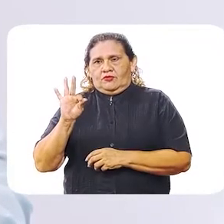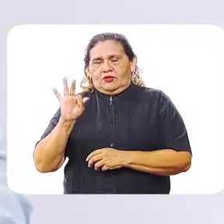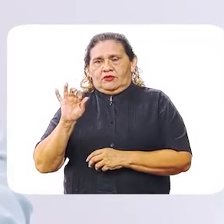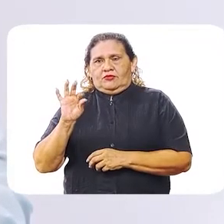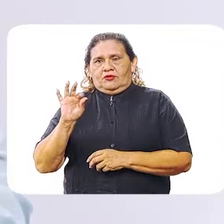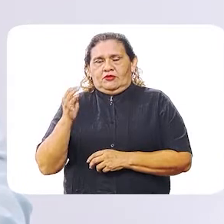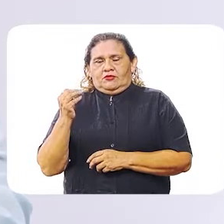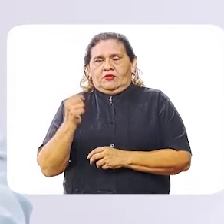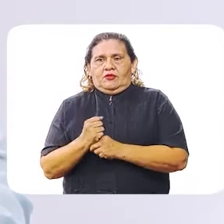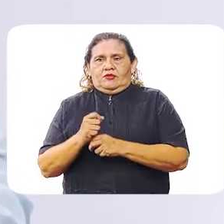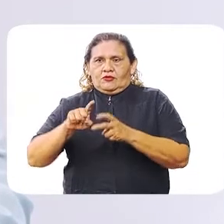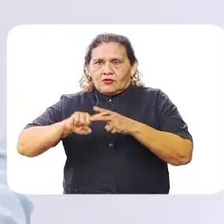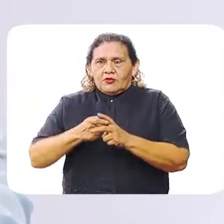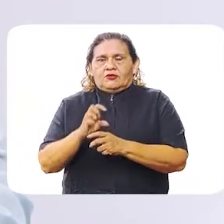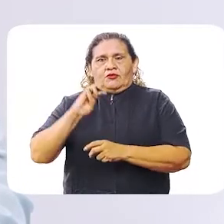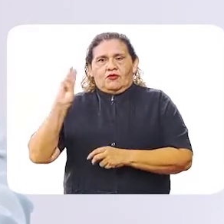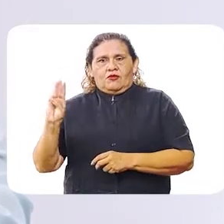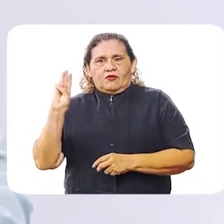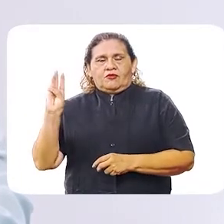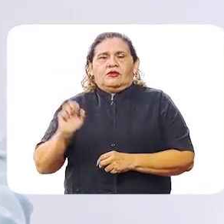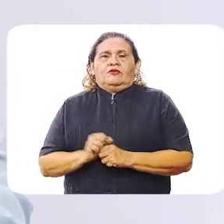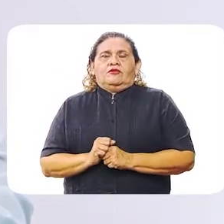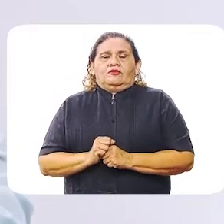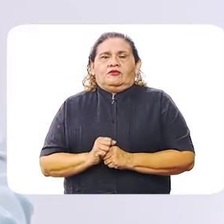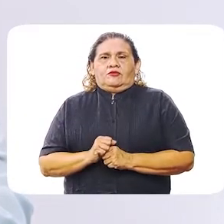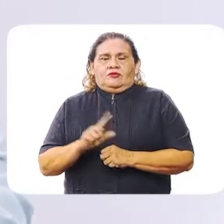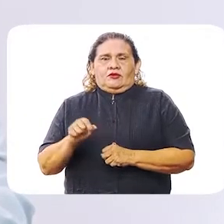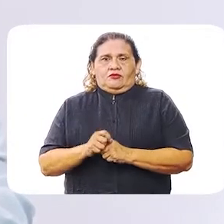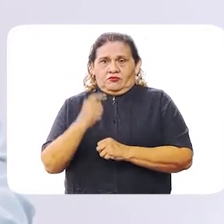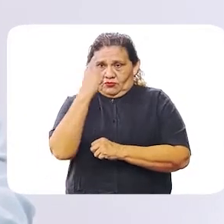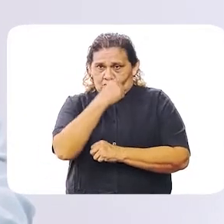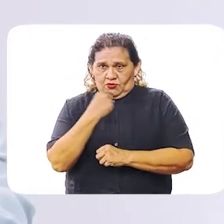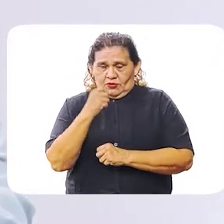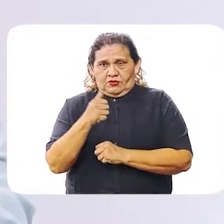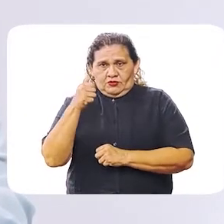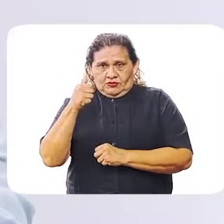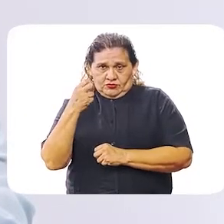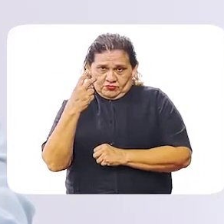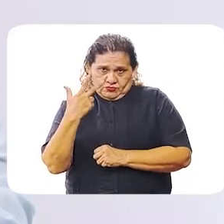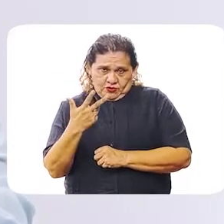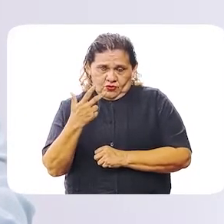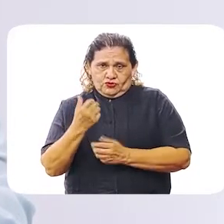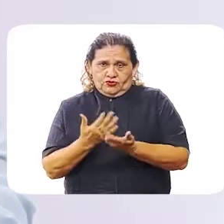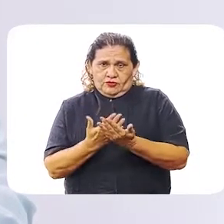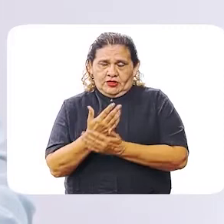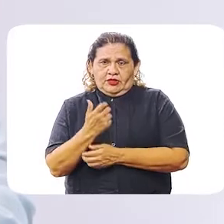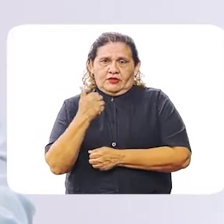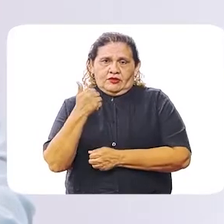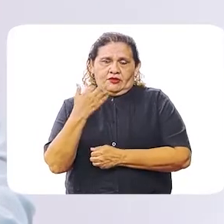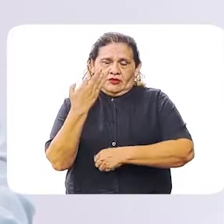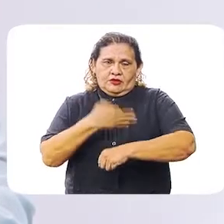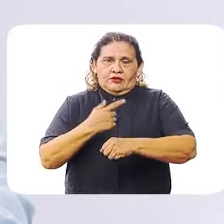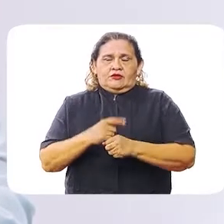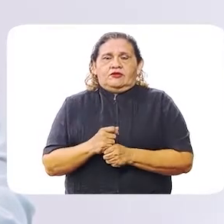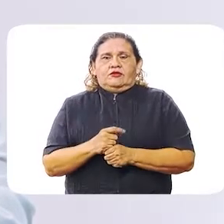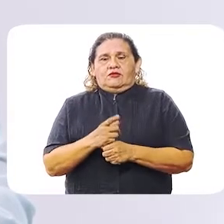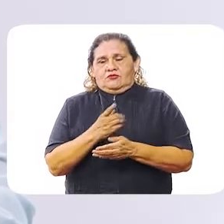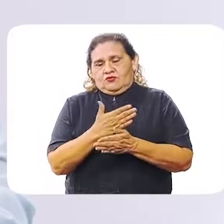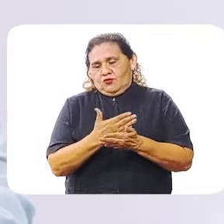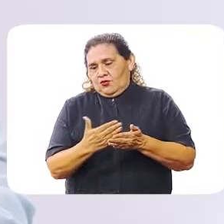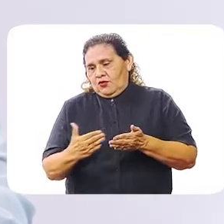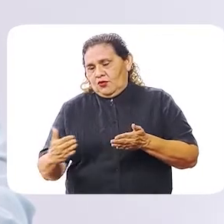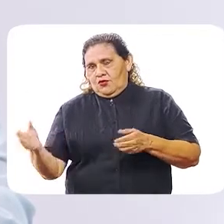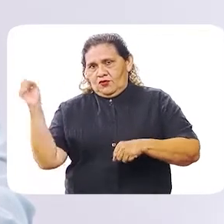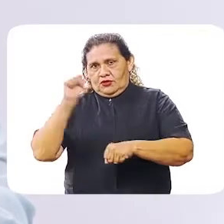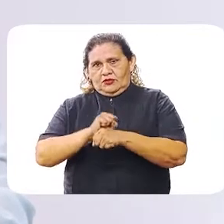Mérida comenzó el miércoles. La vacunación se lleva a cabo en un horario de 8 de la mañana a 6 de la tarde y durará una semana,